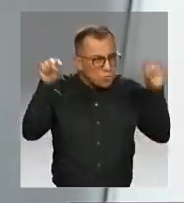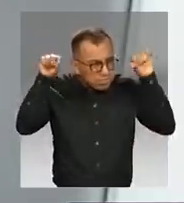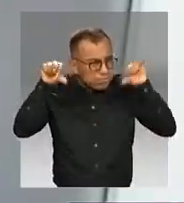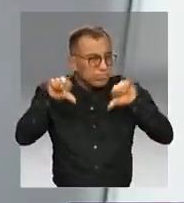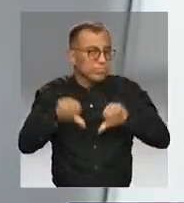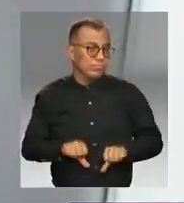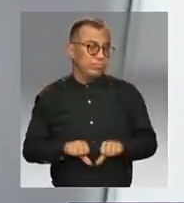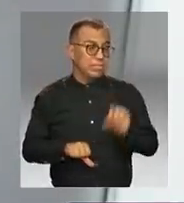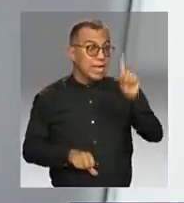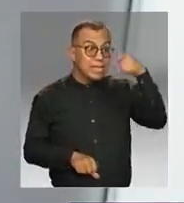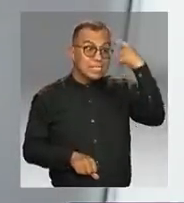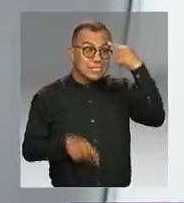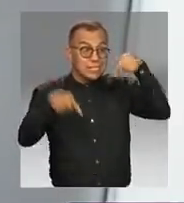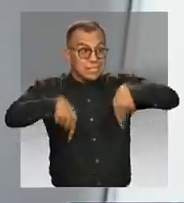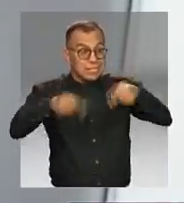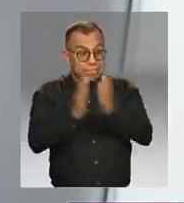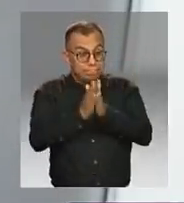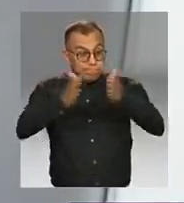gobierno,